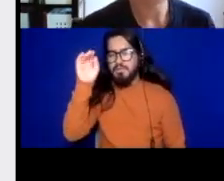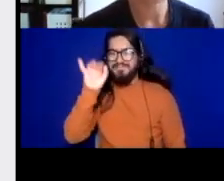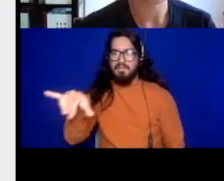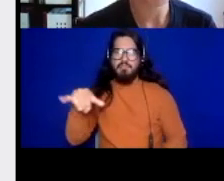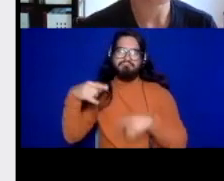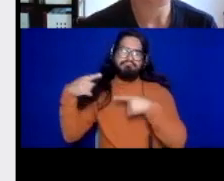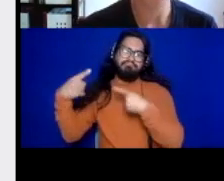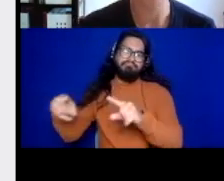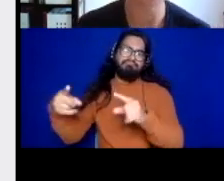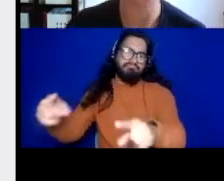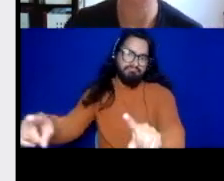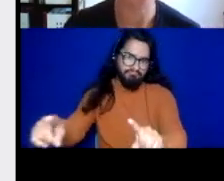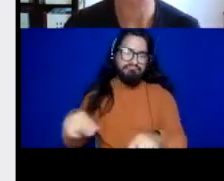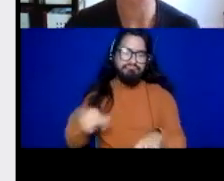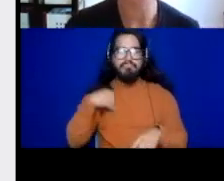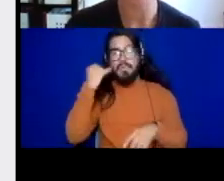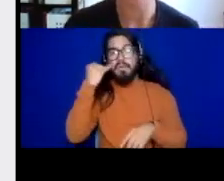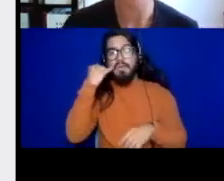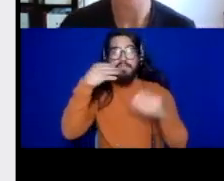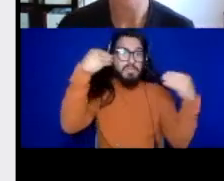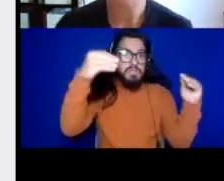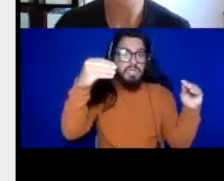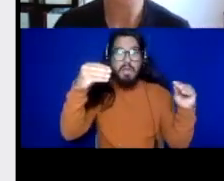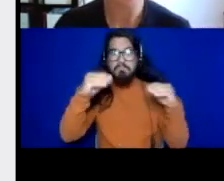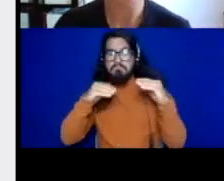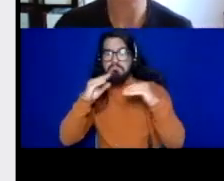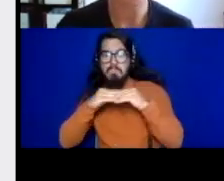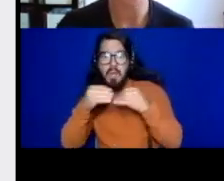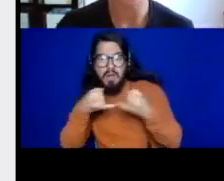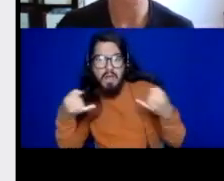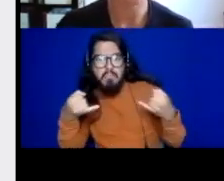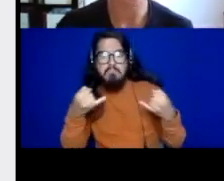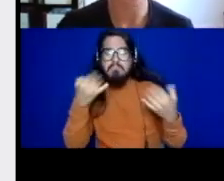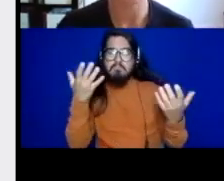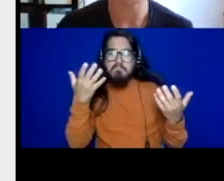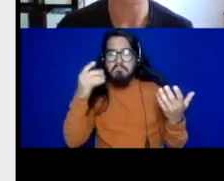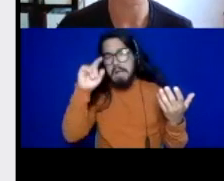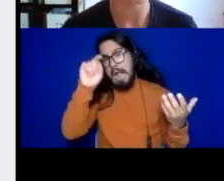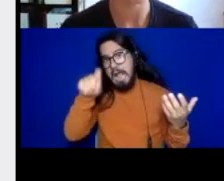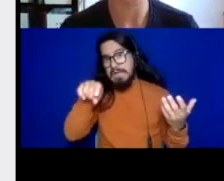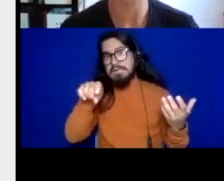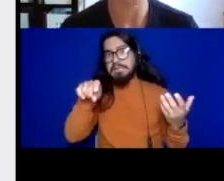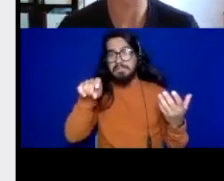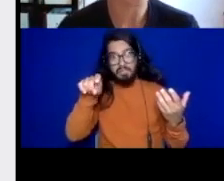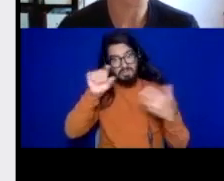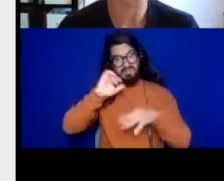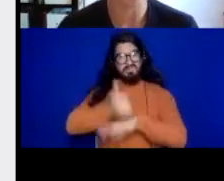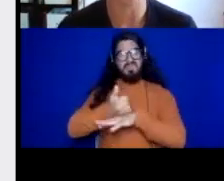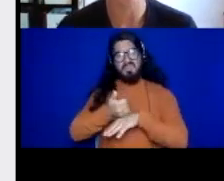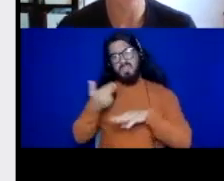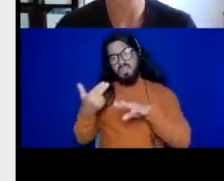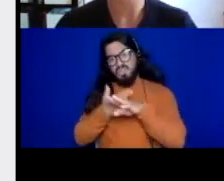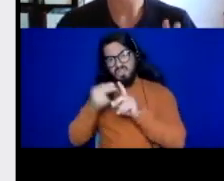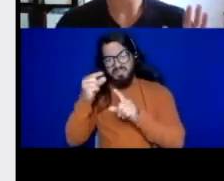identidad. Es como una bóveda donde, por ejemplo, si compro cosas en línea, encuentro que tengo que hacer un nombre de